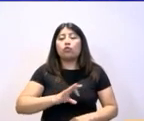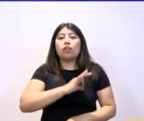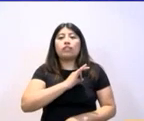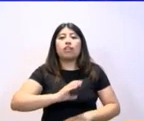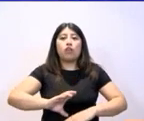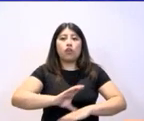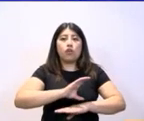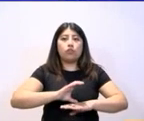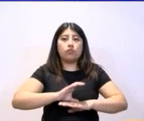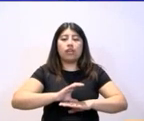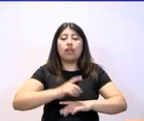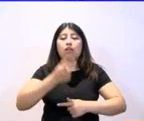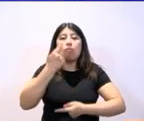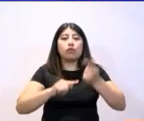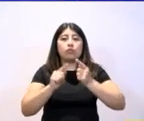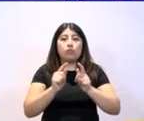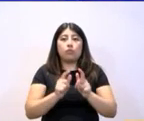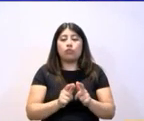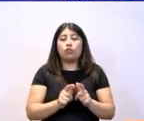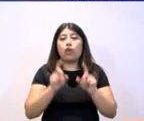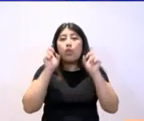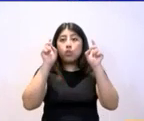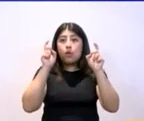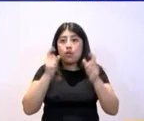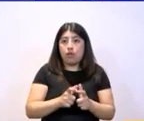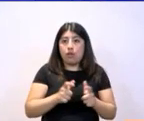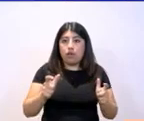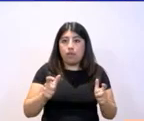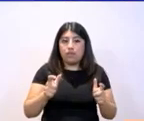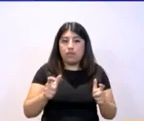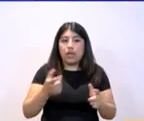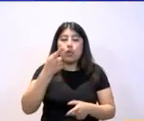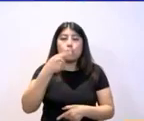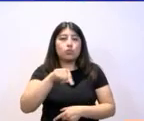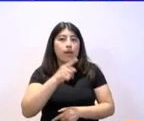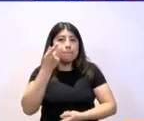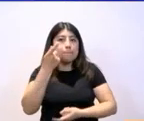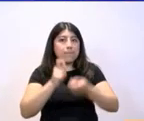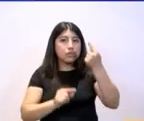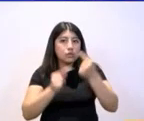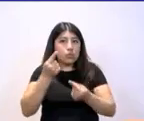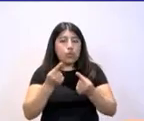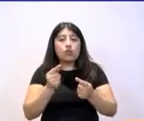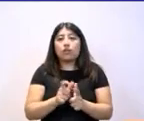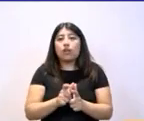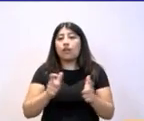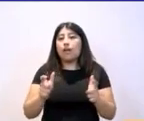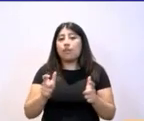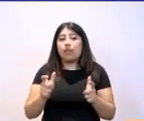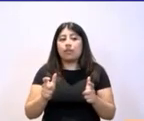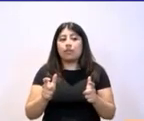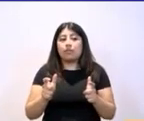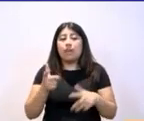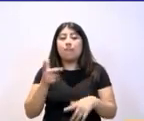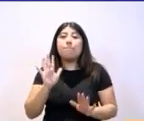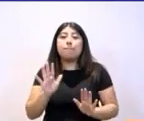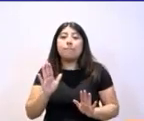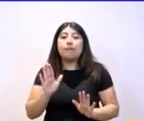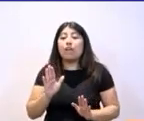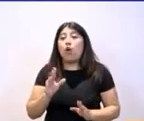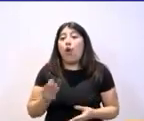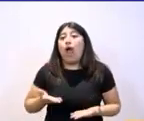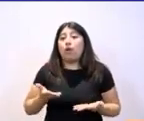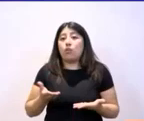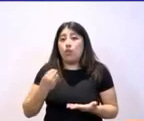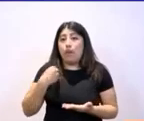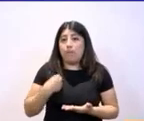había incrementado el presupuesto de educación. Siempre pasa igual. Ustedes presupuestan, incrementan los presupuestos siempre beneficiando a los mismos.